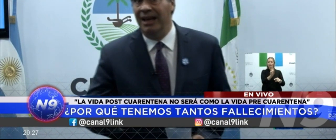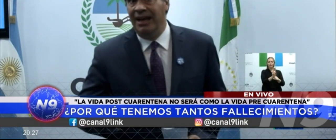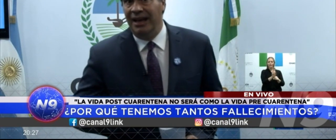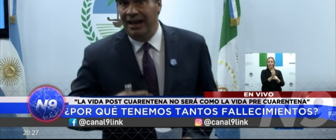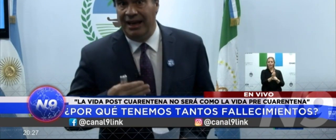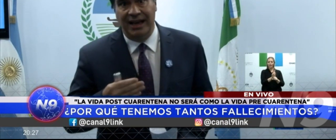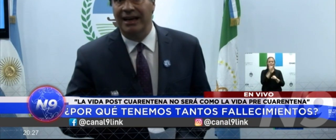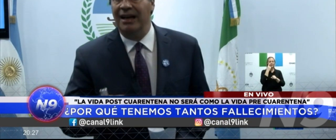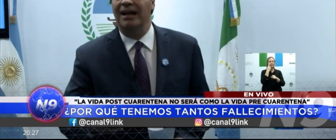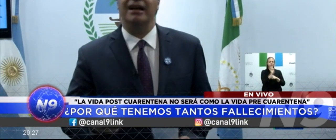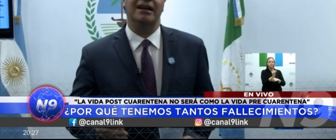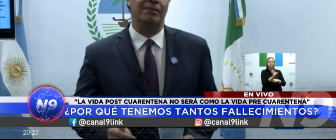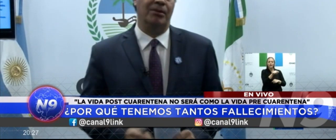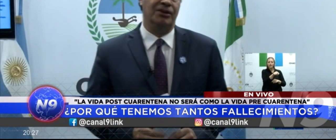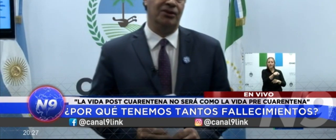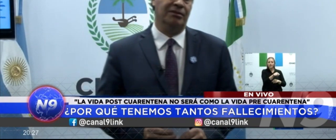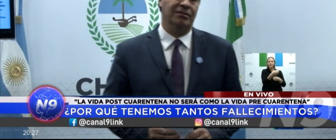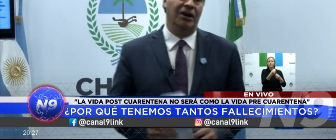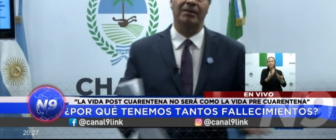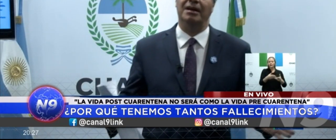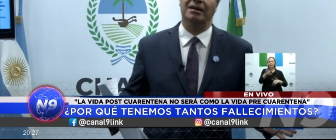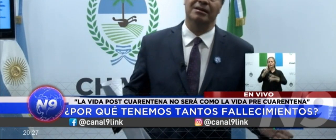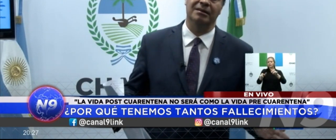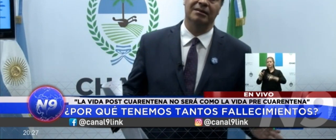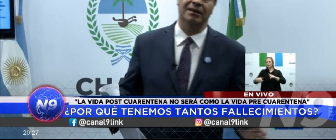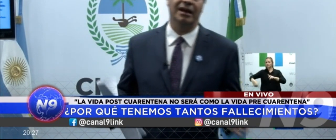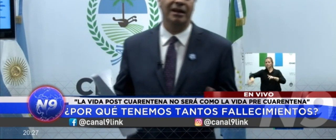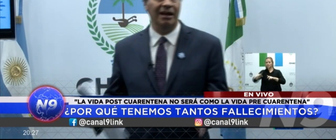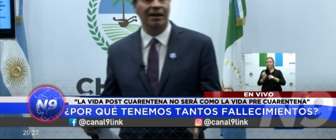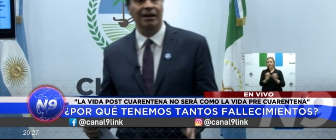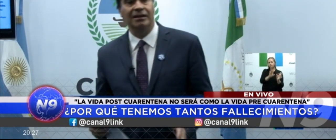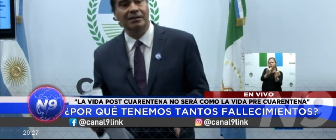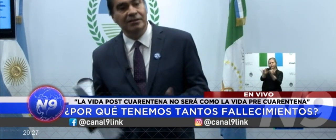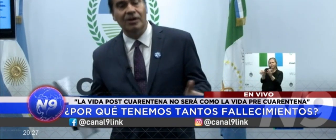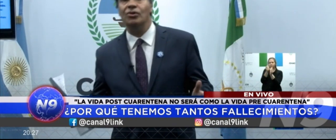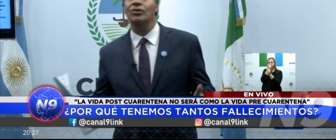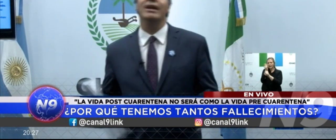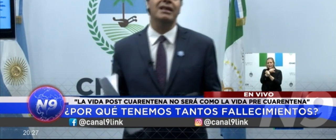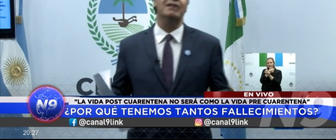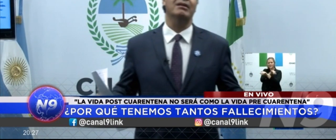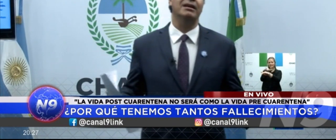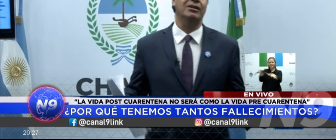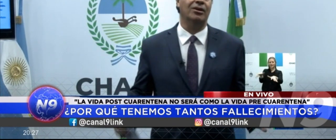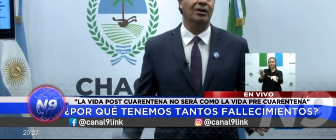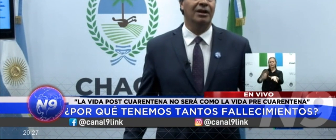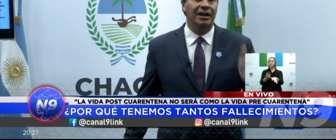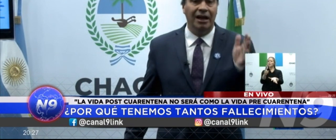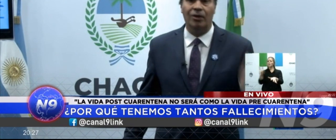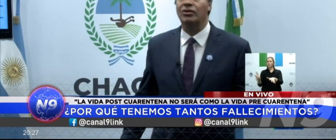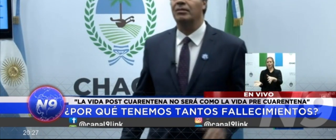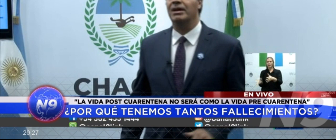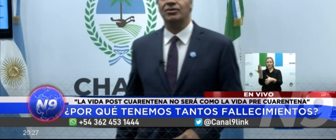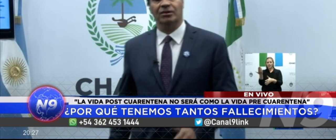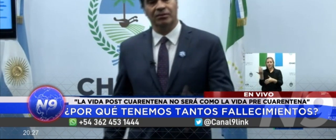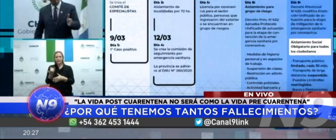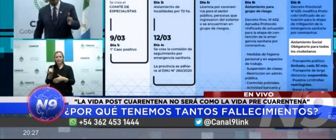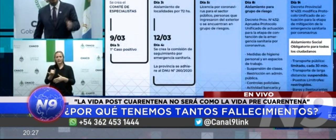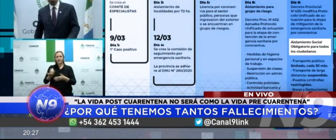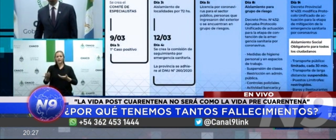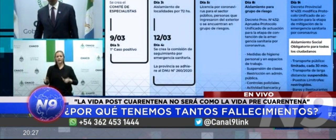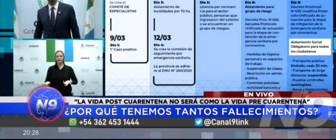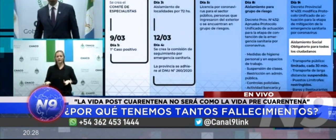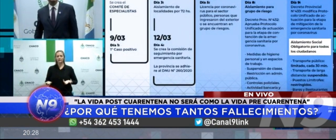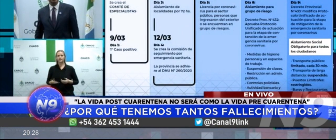que genera en la población. Ahora bien, cuando nadie hablaba de esto, el 4 de marzo